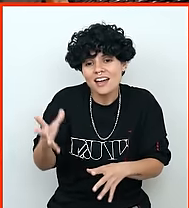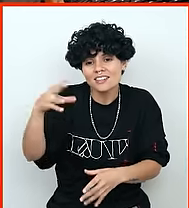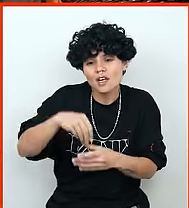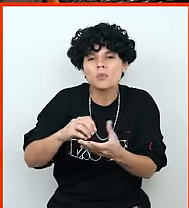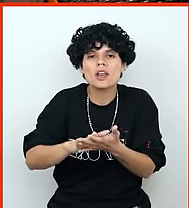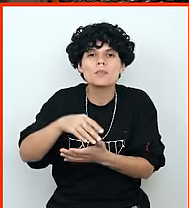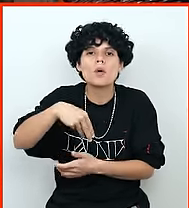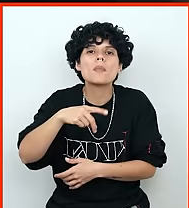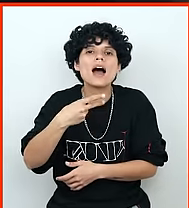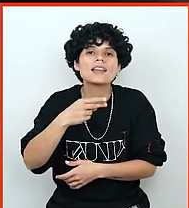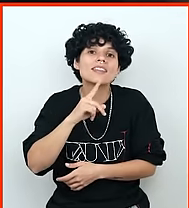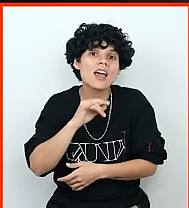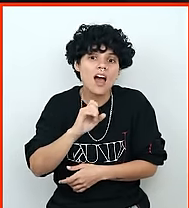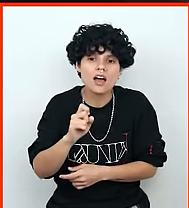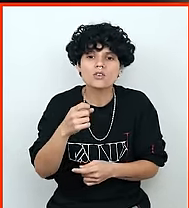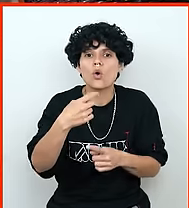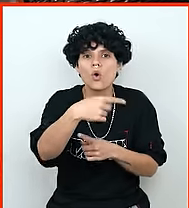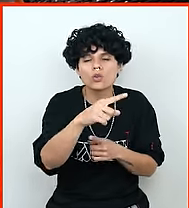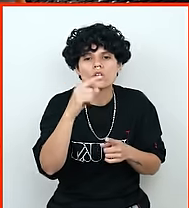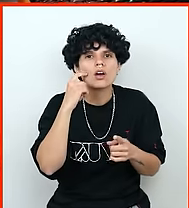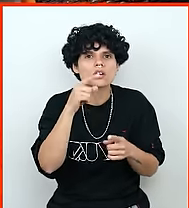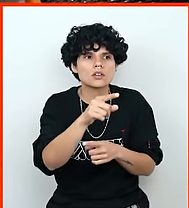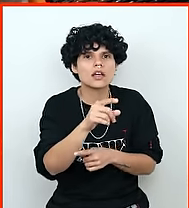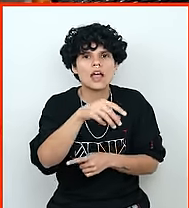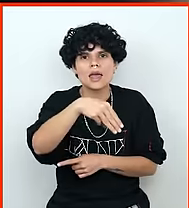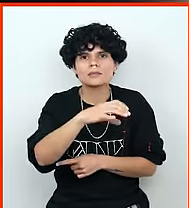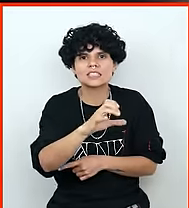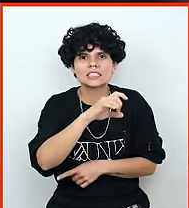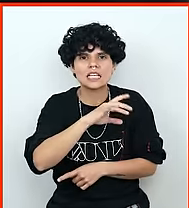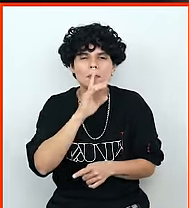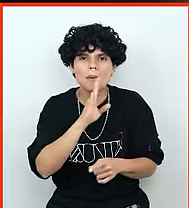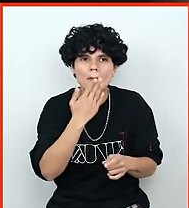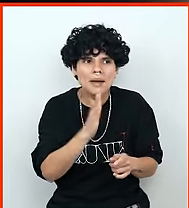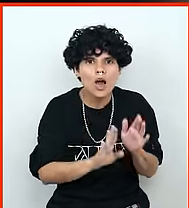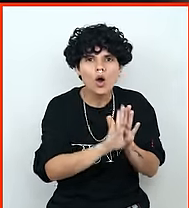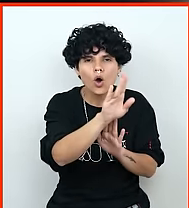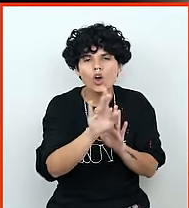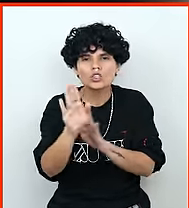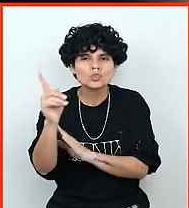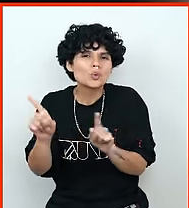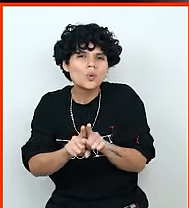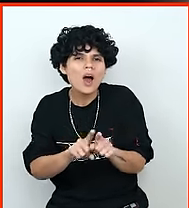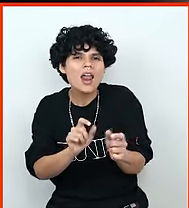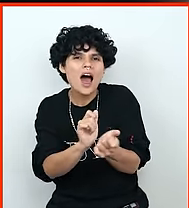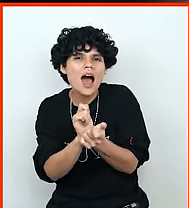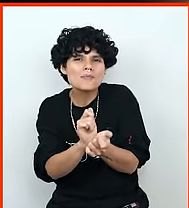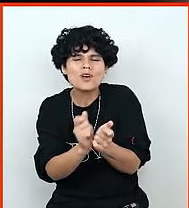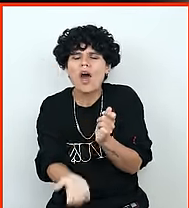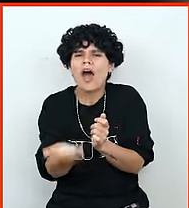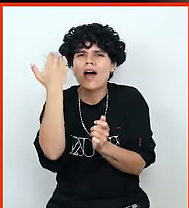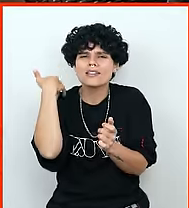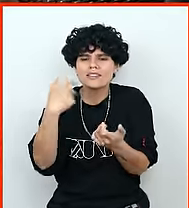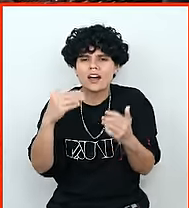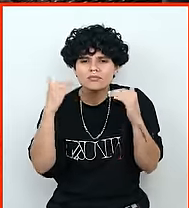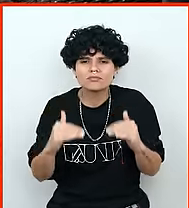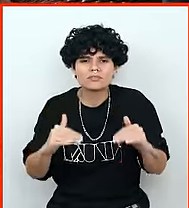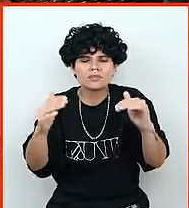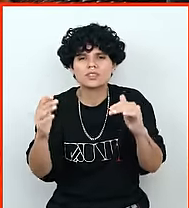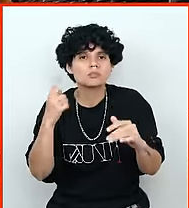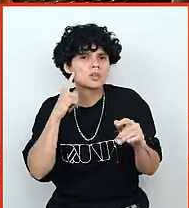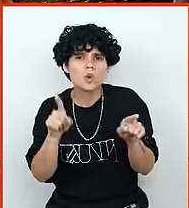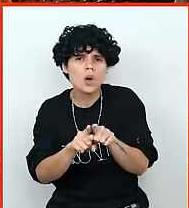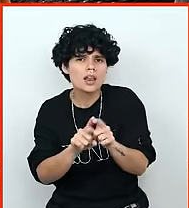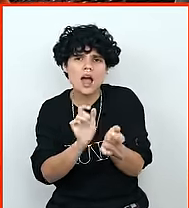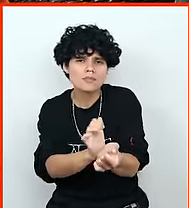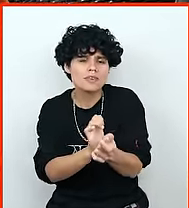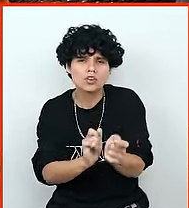un Matías Chinaski sea mi amigo, un Mantoy sea mi amigo y que son de los mejores MCs de Chile, yo los seguiría considerando los mejores MCs de Chile aunque yo viviese en